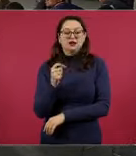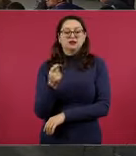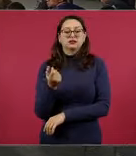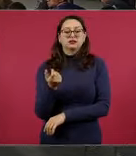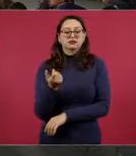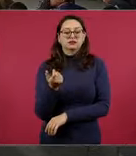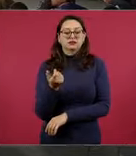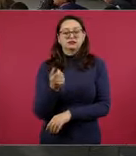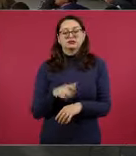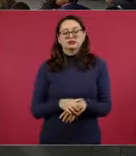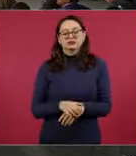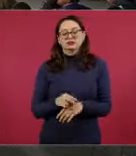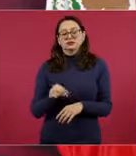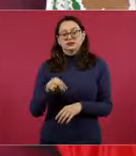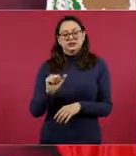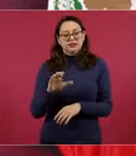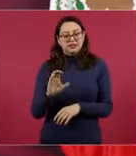nance,